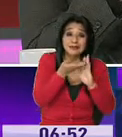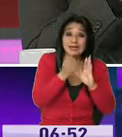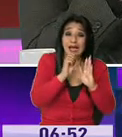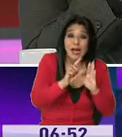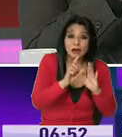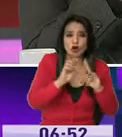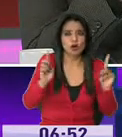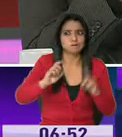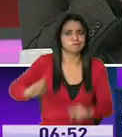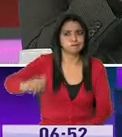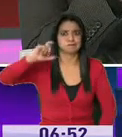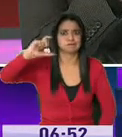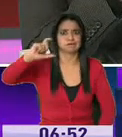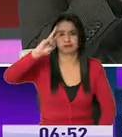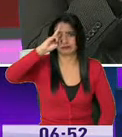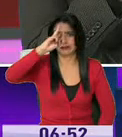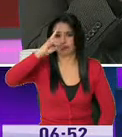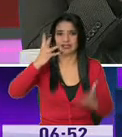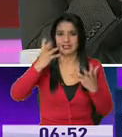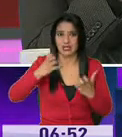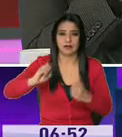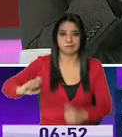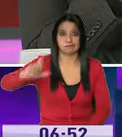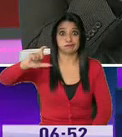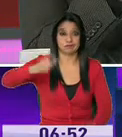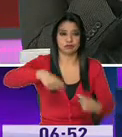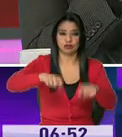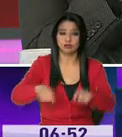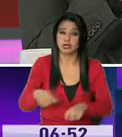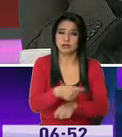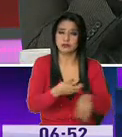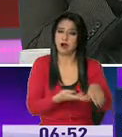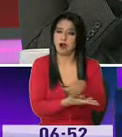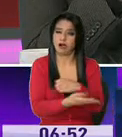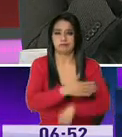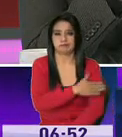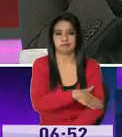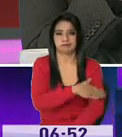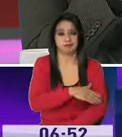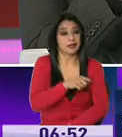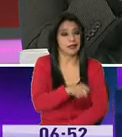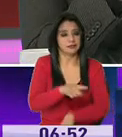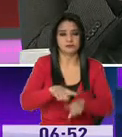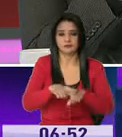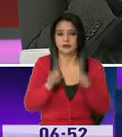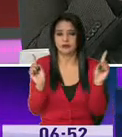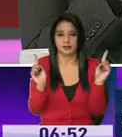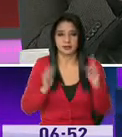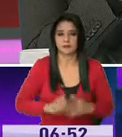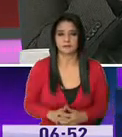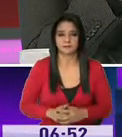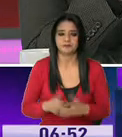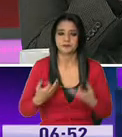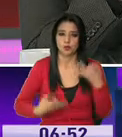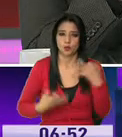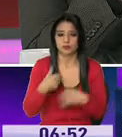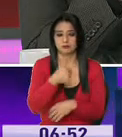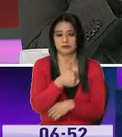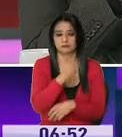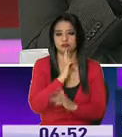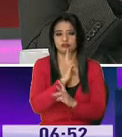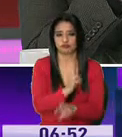ciertamente revisando estos procesos de contratación para que no llegue a pasar lo que pudo haber pasado si no se detenía esa orden de compra, ¿no? ¿De